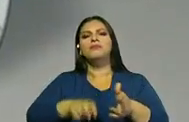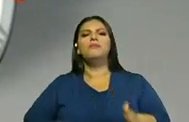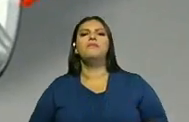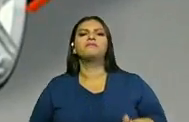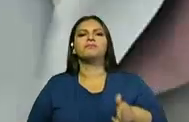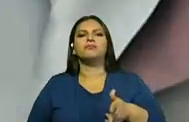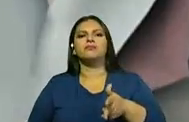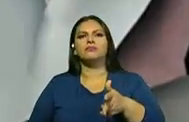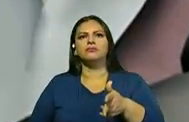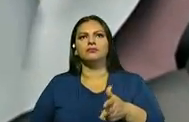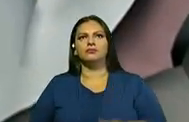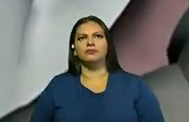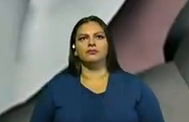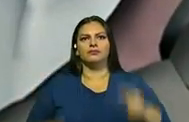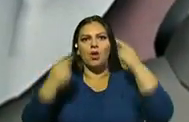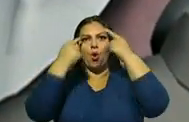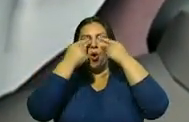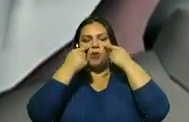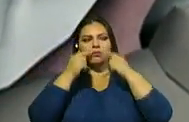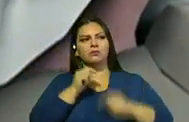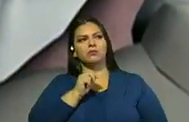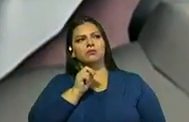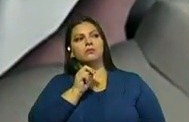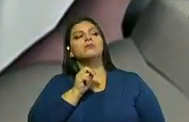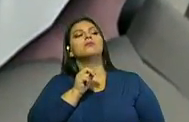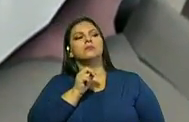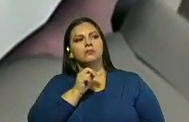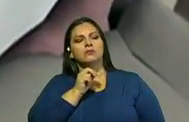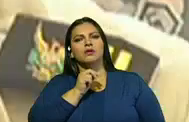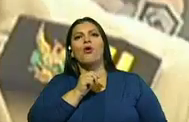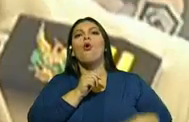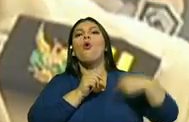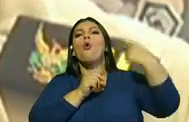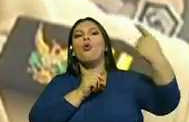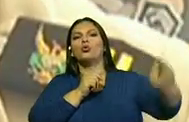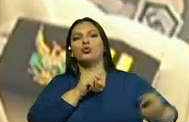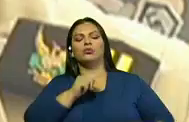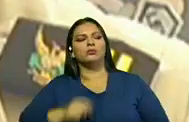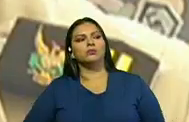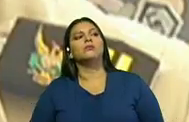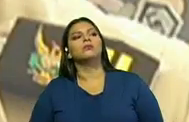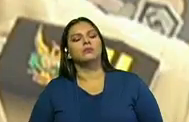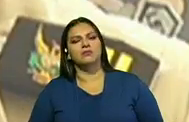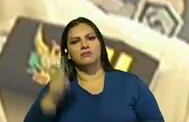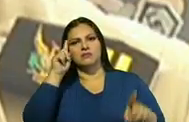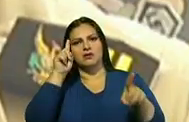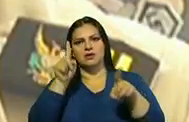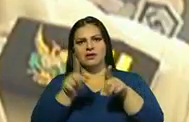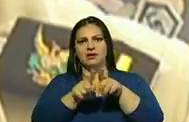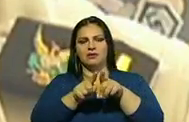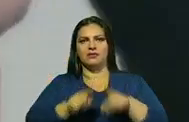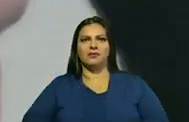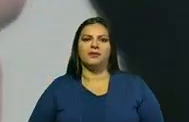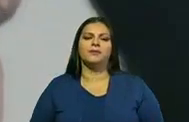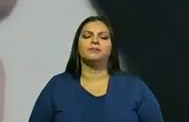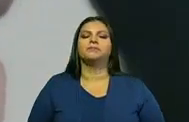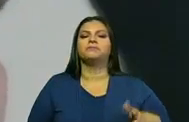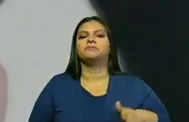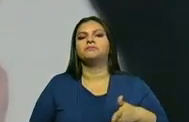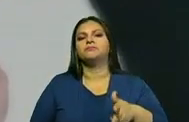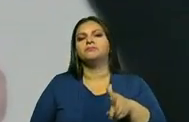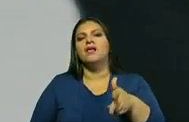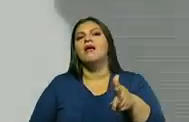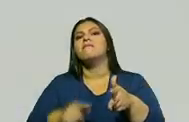el atormentador, que por lo general son 2. Por medio de objetos contundentes o utilización de armas de fuego,